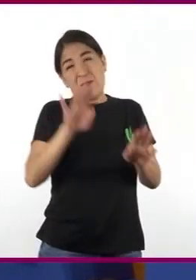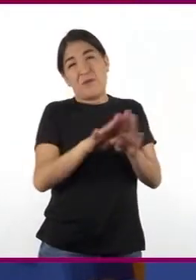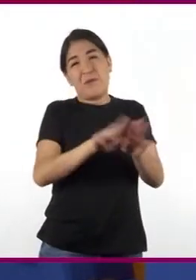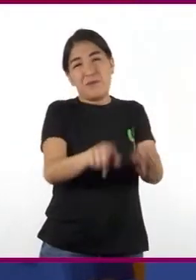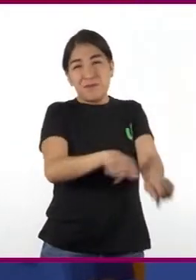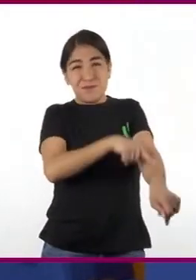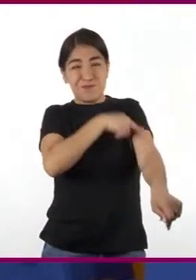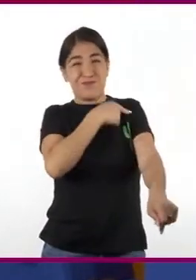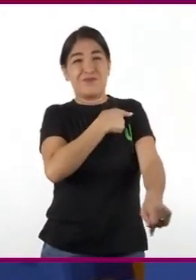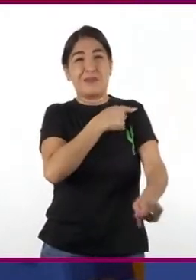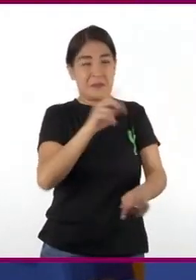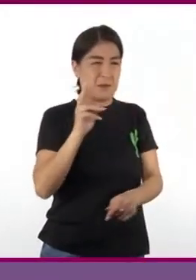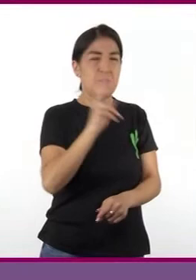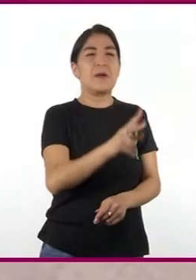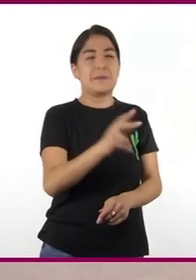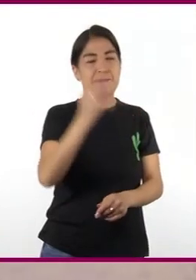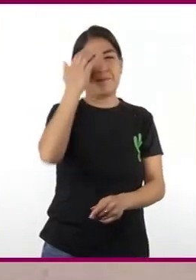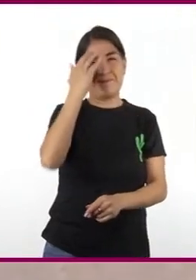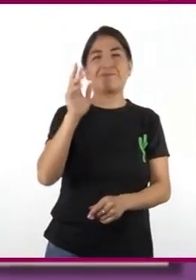Conozcamos la respuesta.